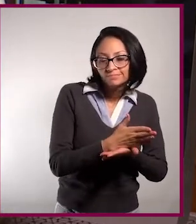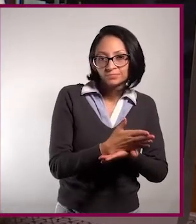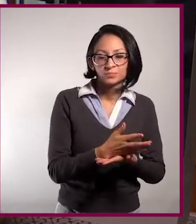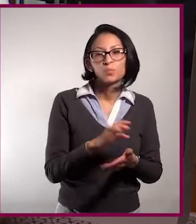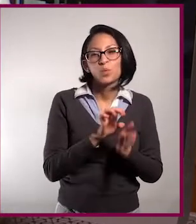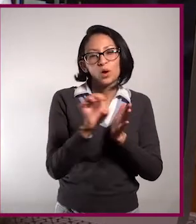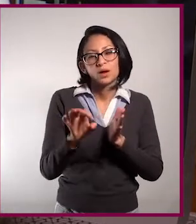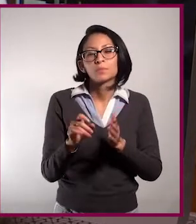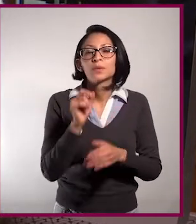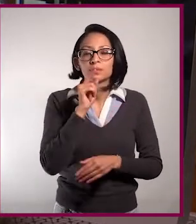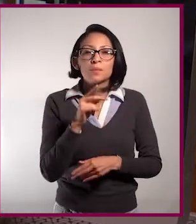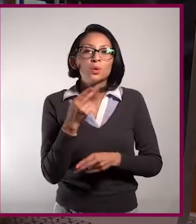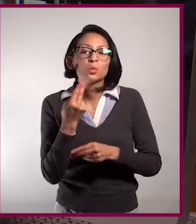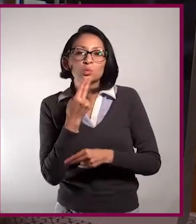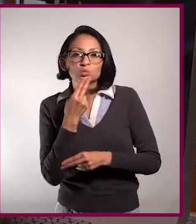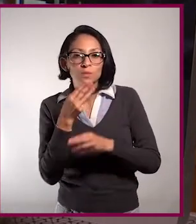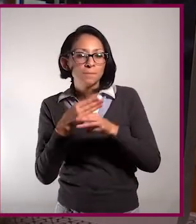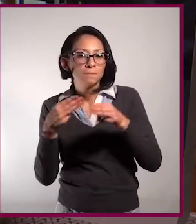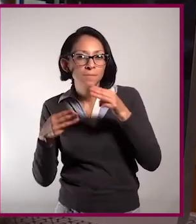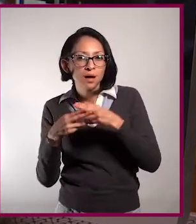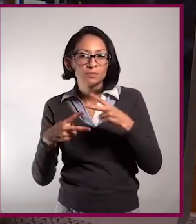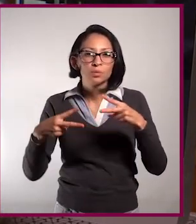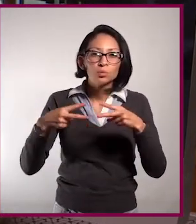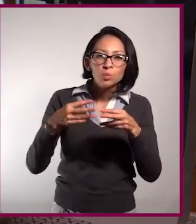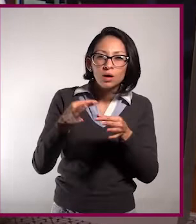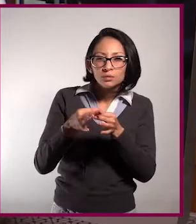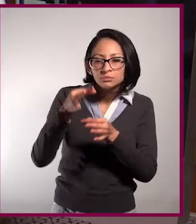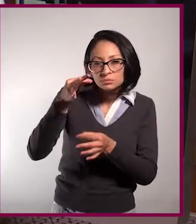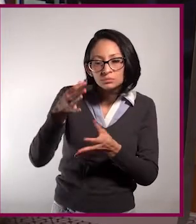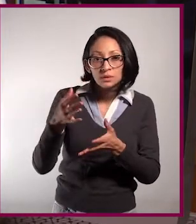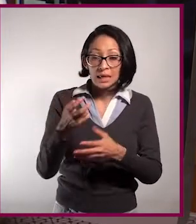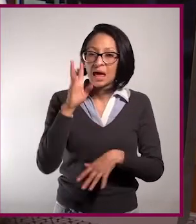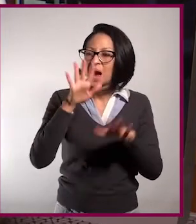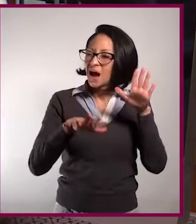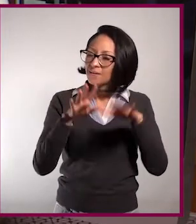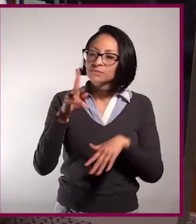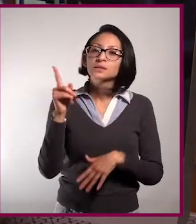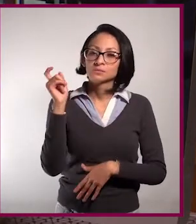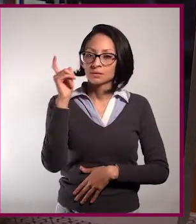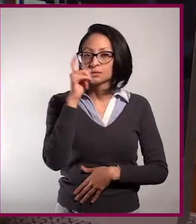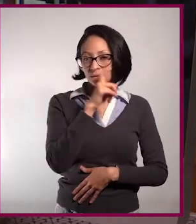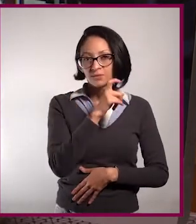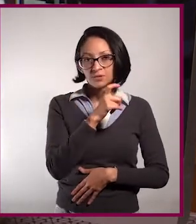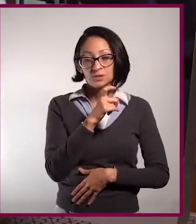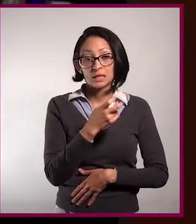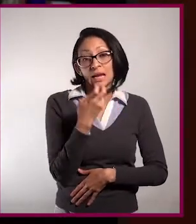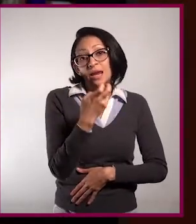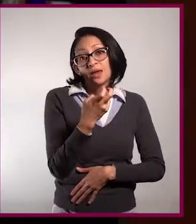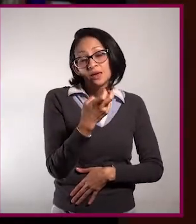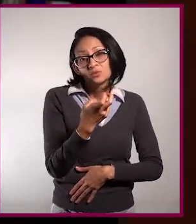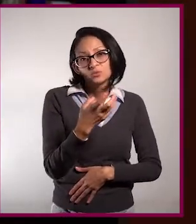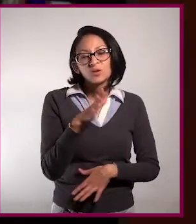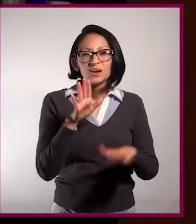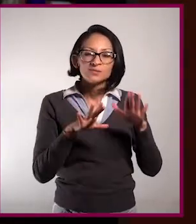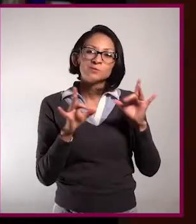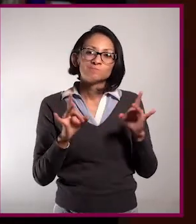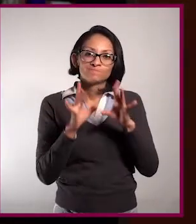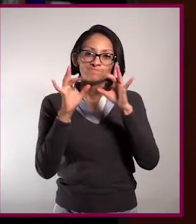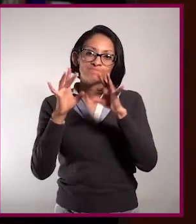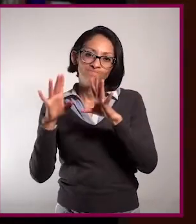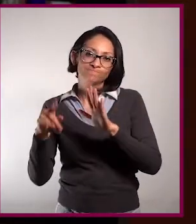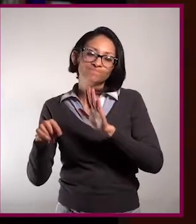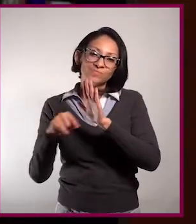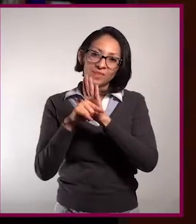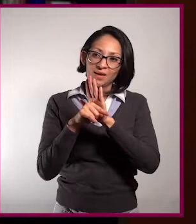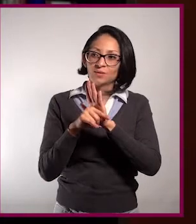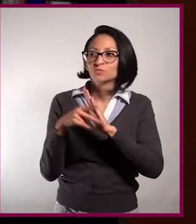a toallas, por ejemplo, tampones y todos estos productos de higiene íntima es bien complicado. Entonces, eso puede tener un efecto negativo